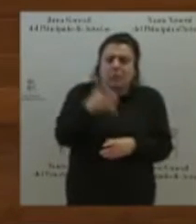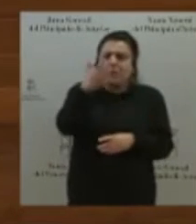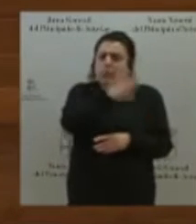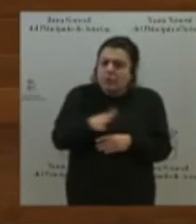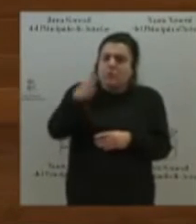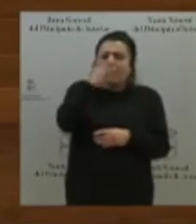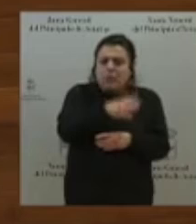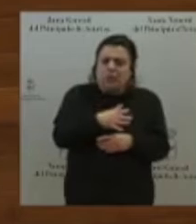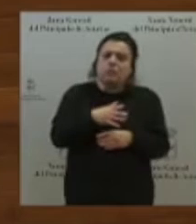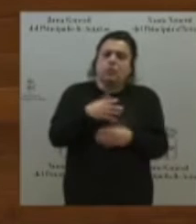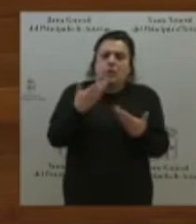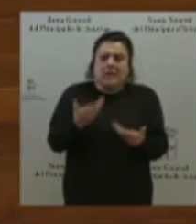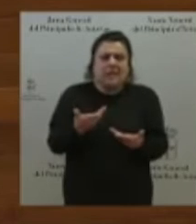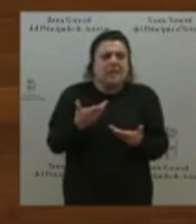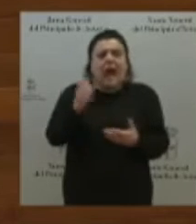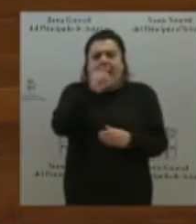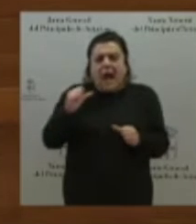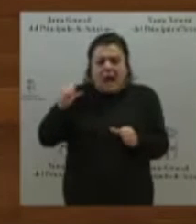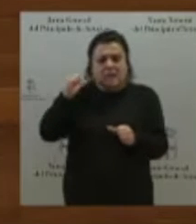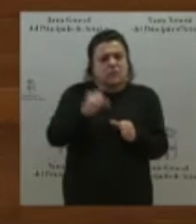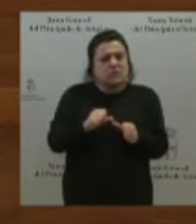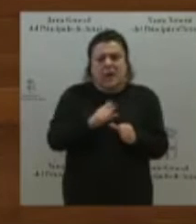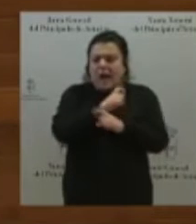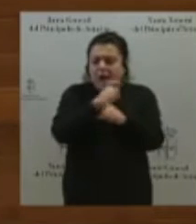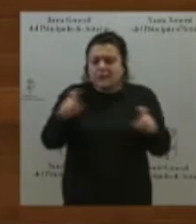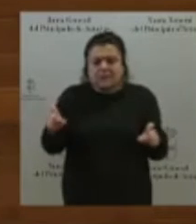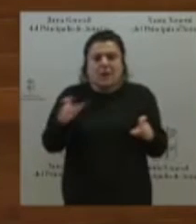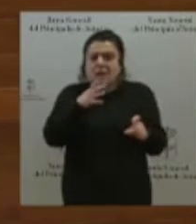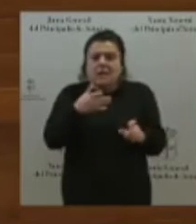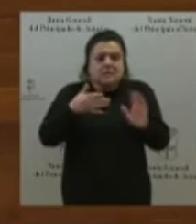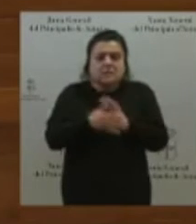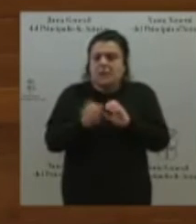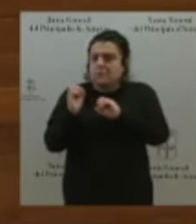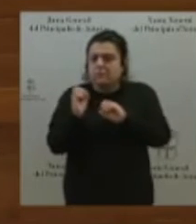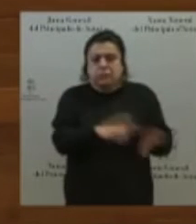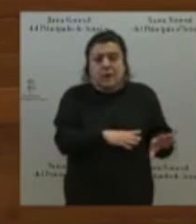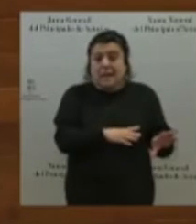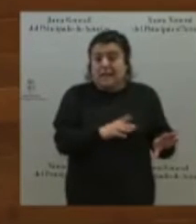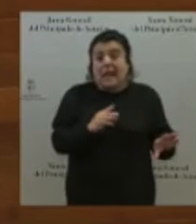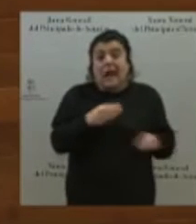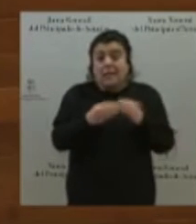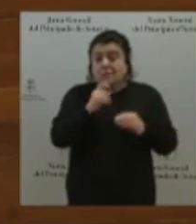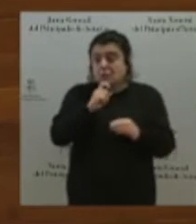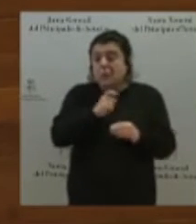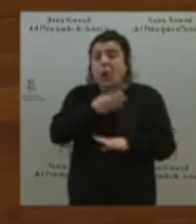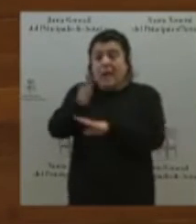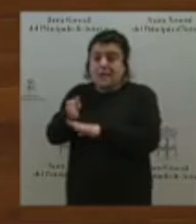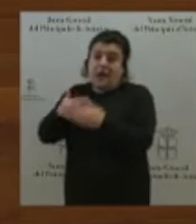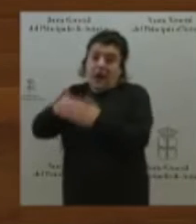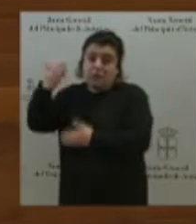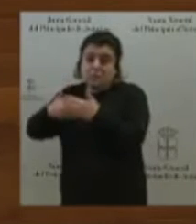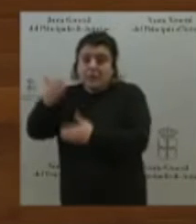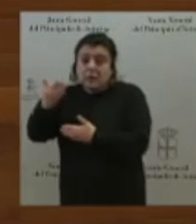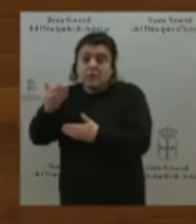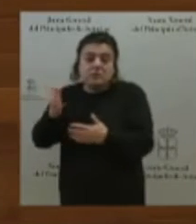abandono total y absoluto, y que tenemos que ir a los medios de comunicación para que de repente la Administración asturiana y el Gobierno de Asturias descubra